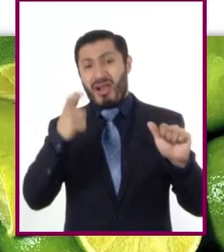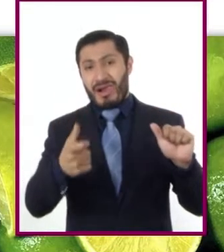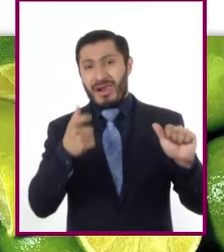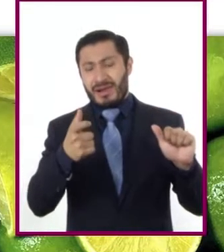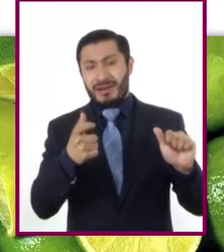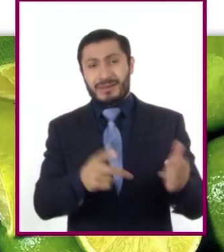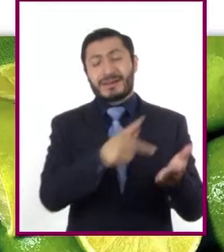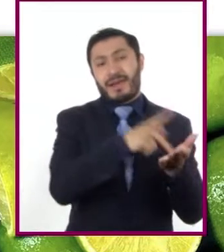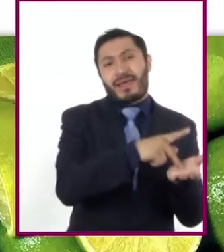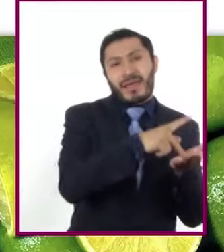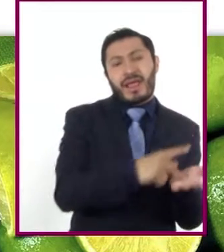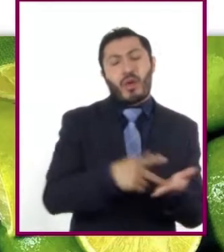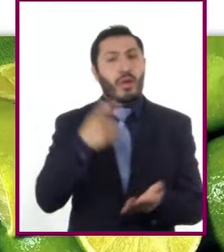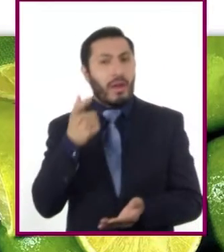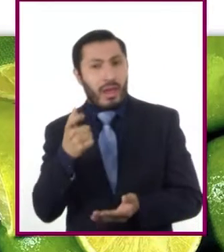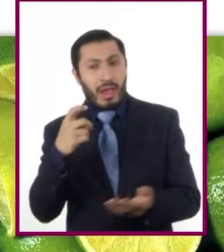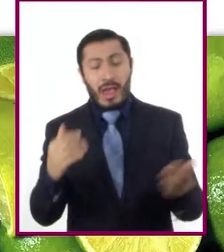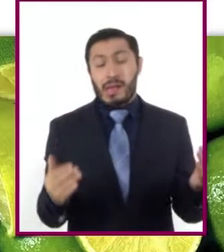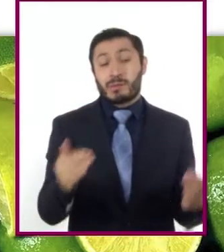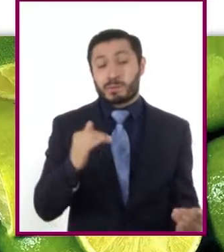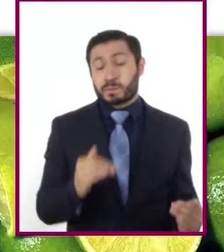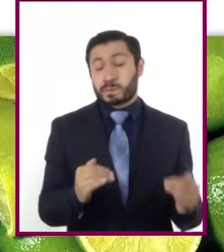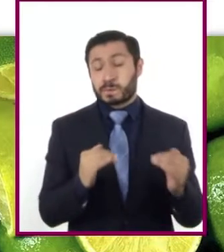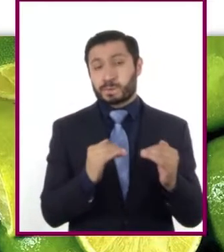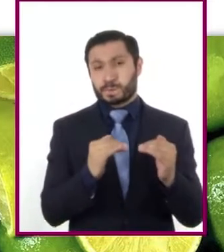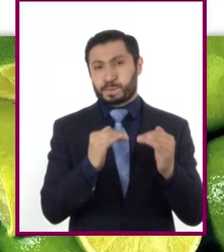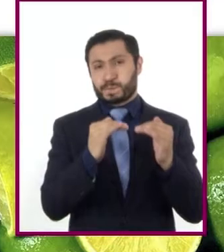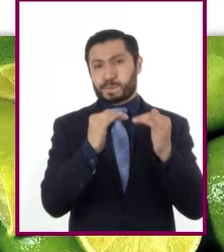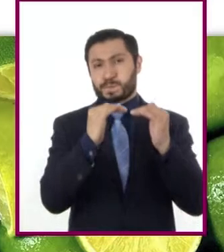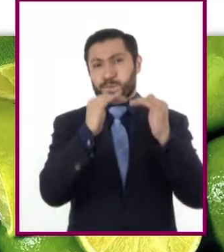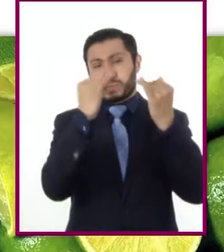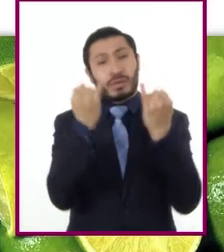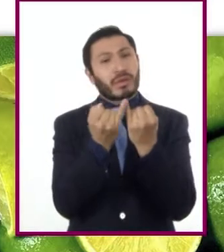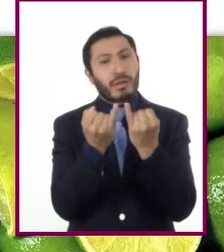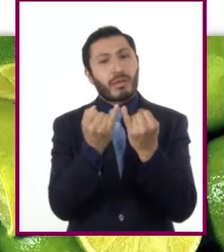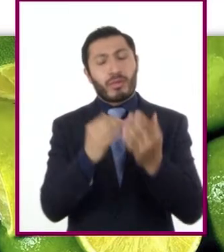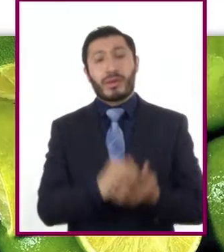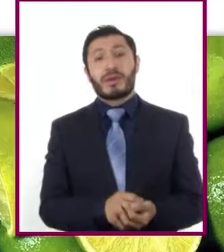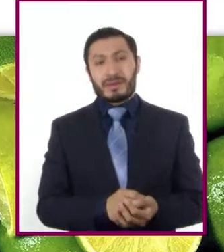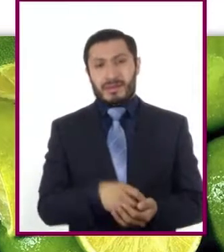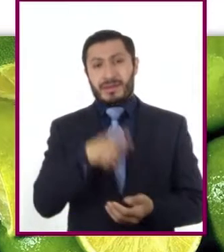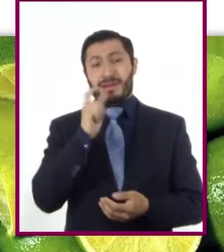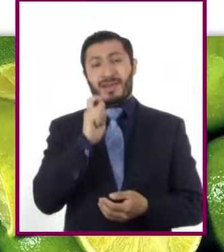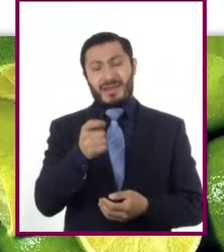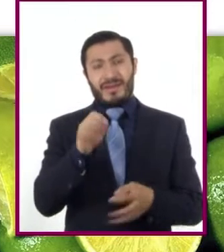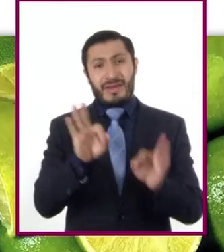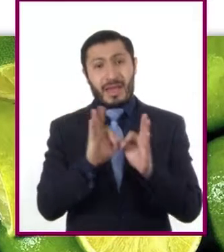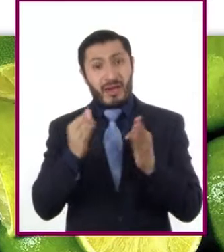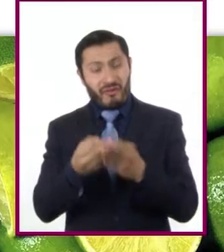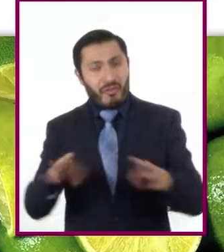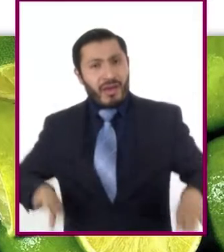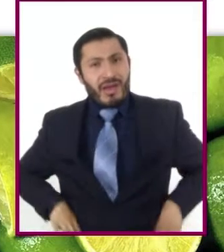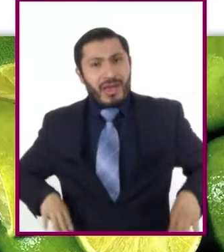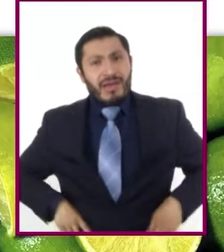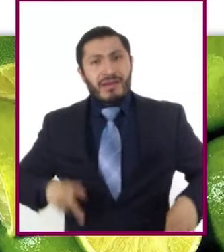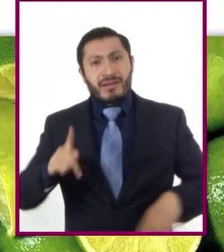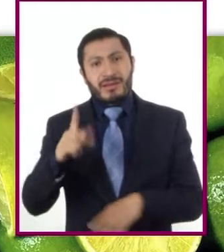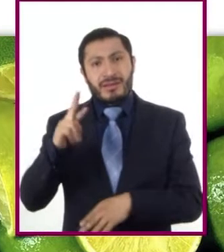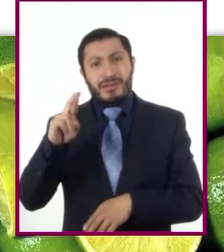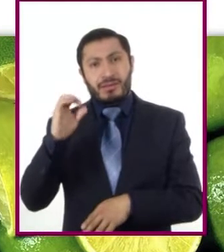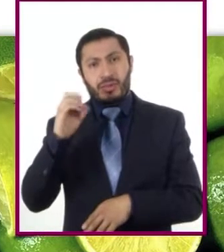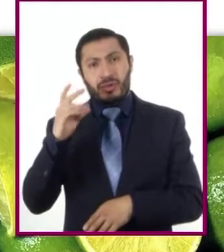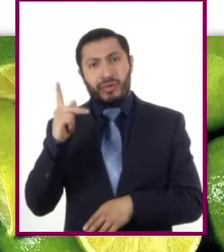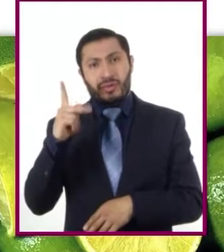son kilogramos y pesos aumentan en la misma proporción. Esta es una propiedad de la proporcionalidad